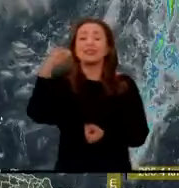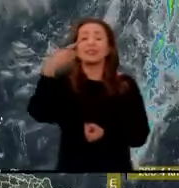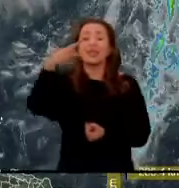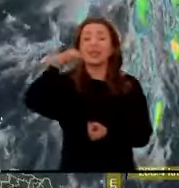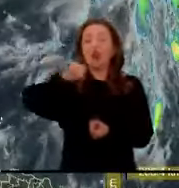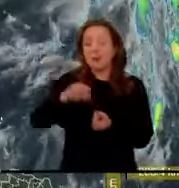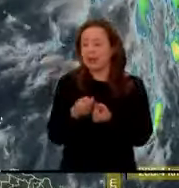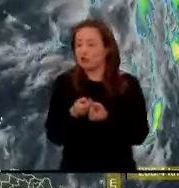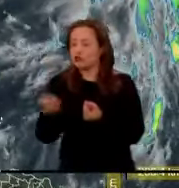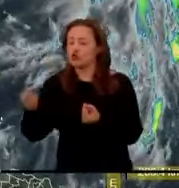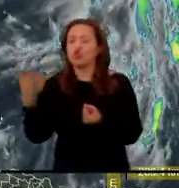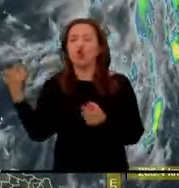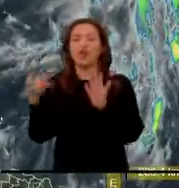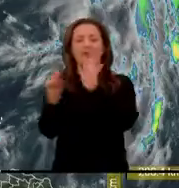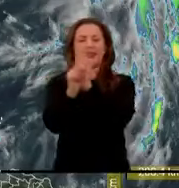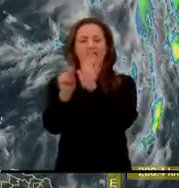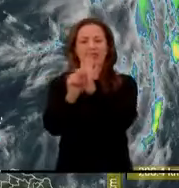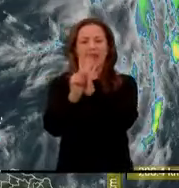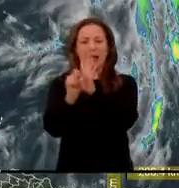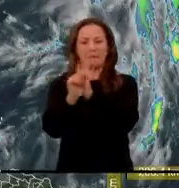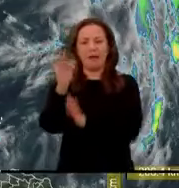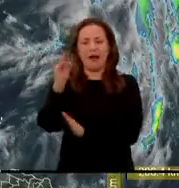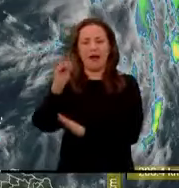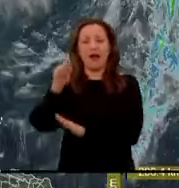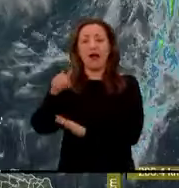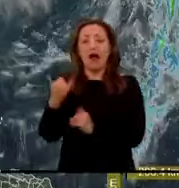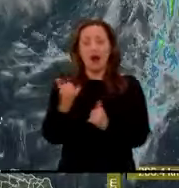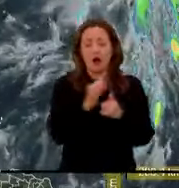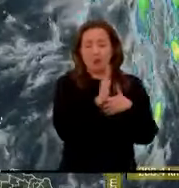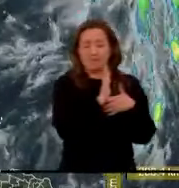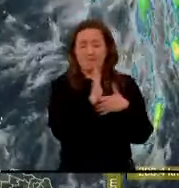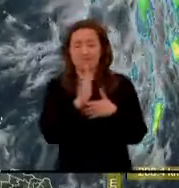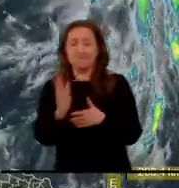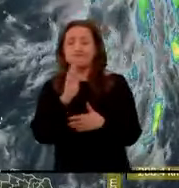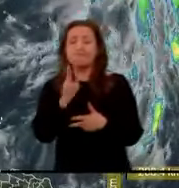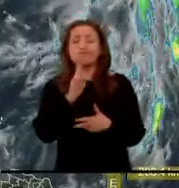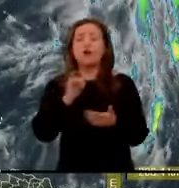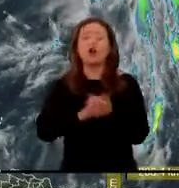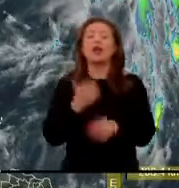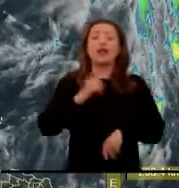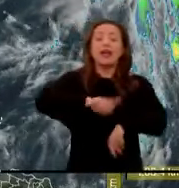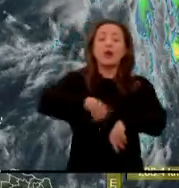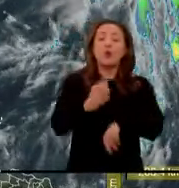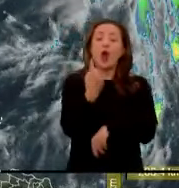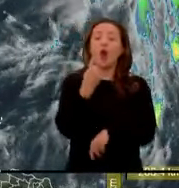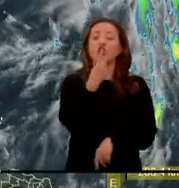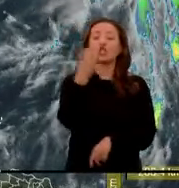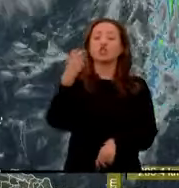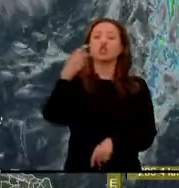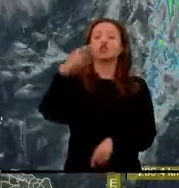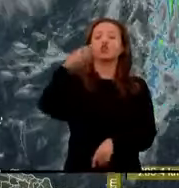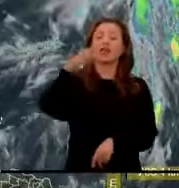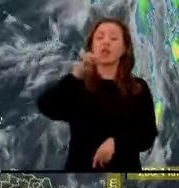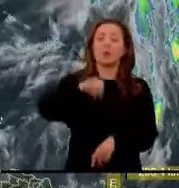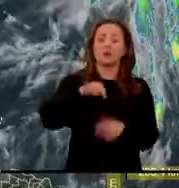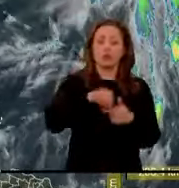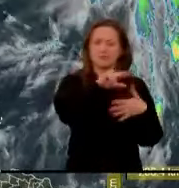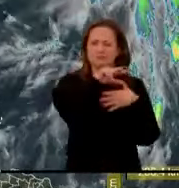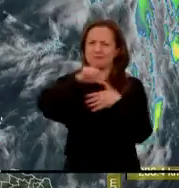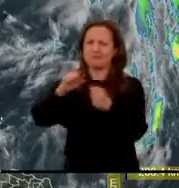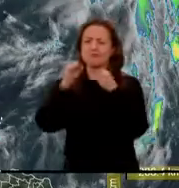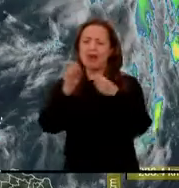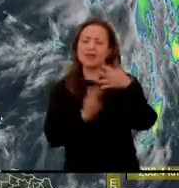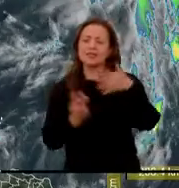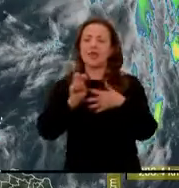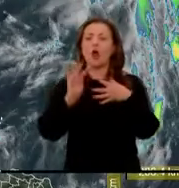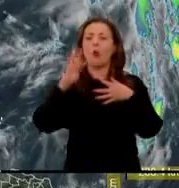Tampa, Florida. Lleva vientos sostenidos de 200 kilómetros por hora y es un poderoso ciclón categoría 4.